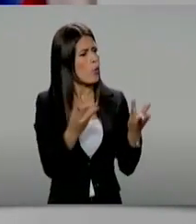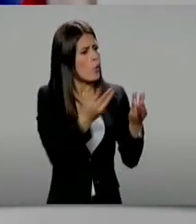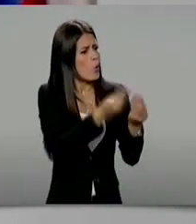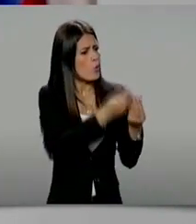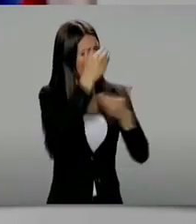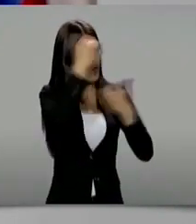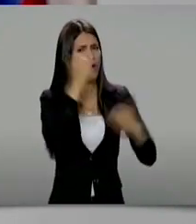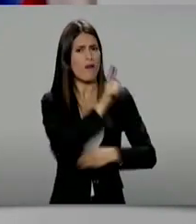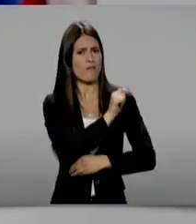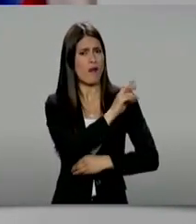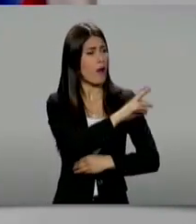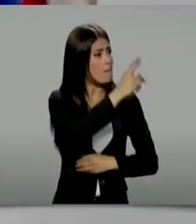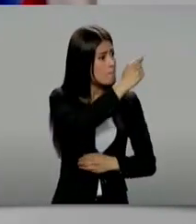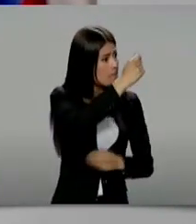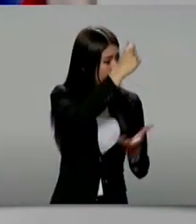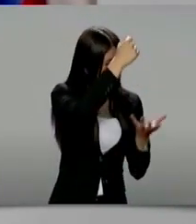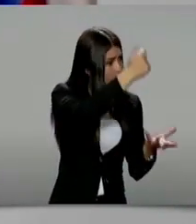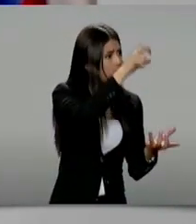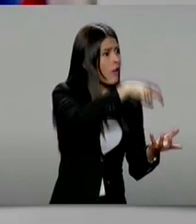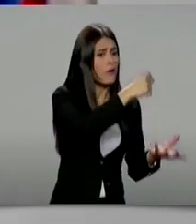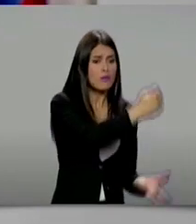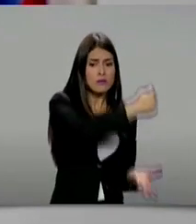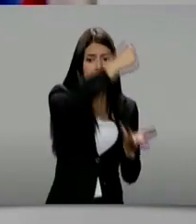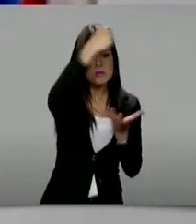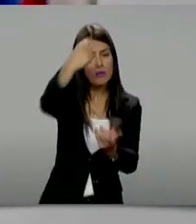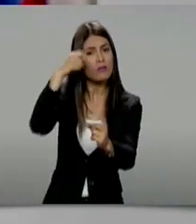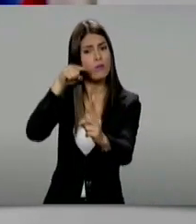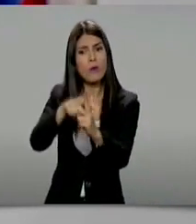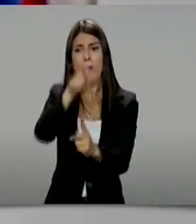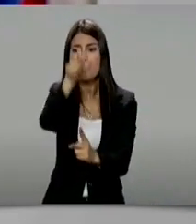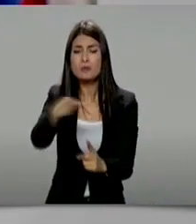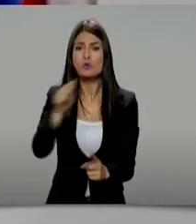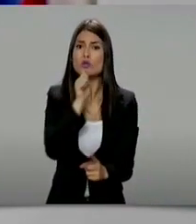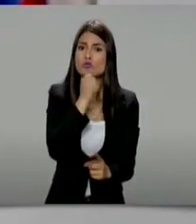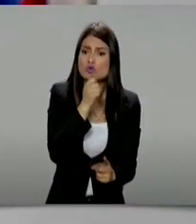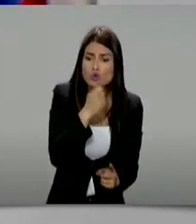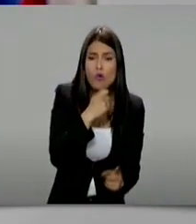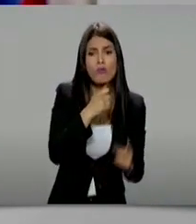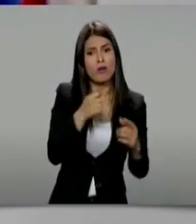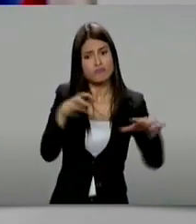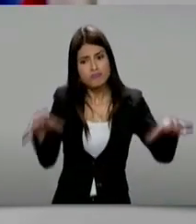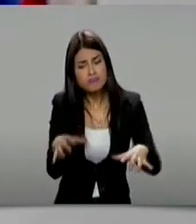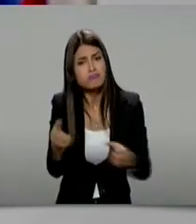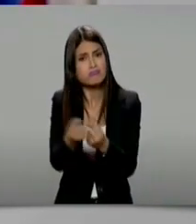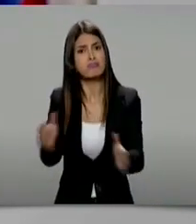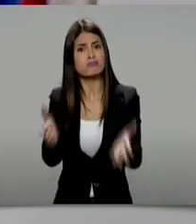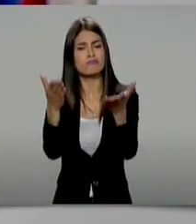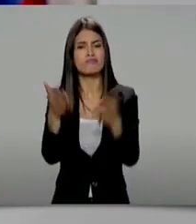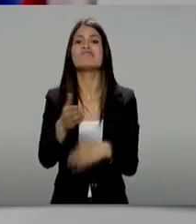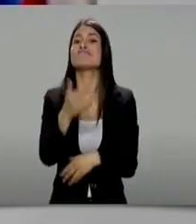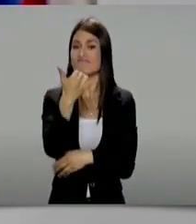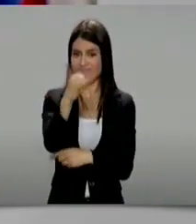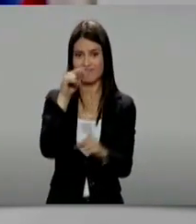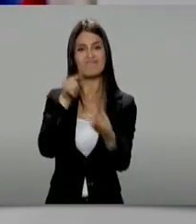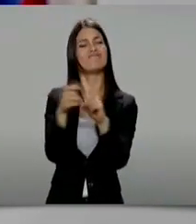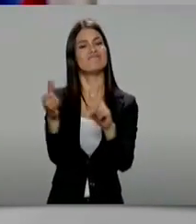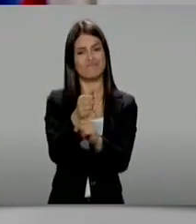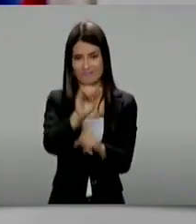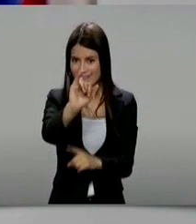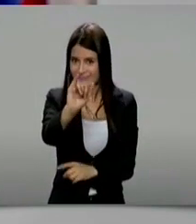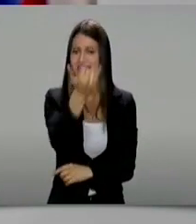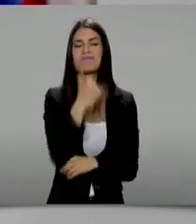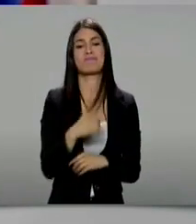víctimas eso se logró en el nuevo acuerdo las Far tendrán que declarar y